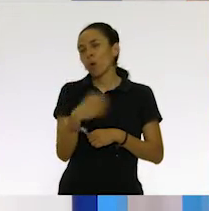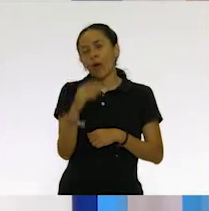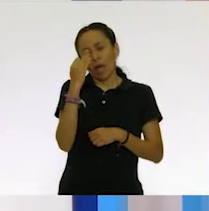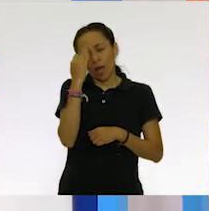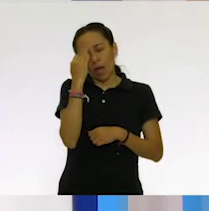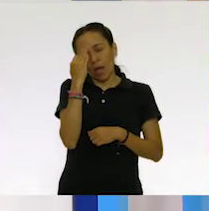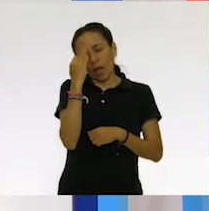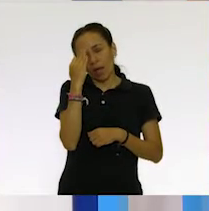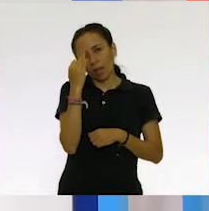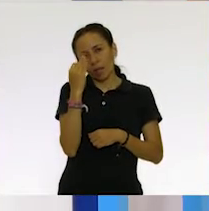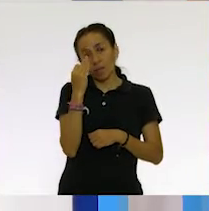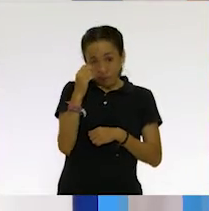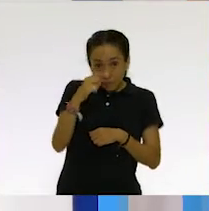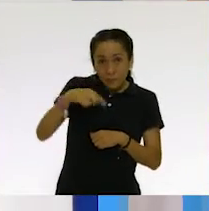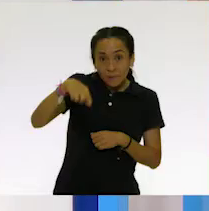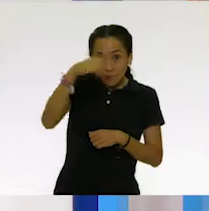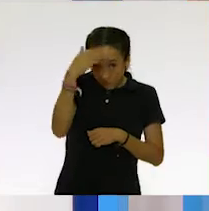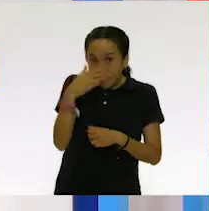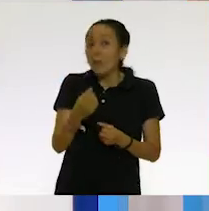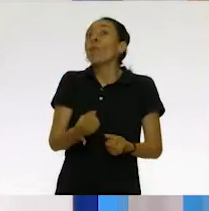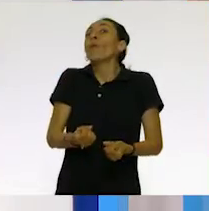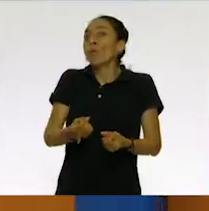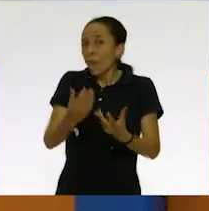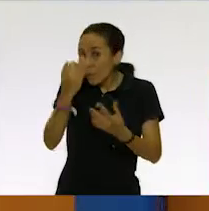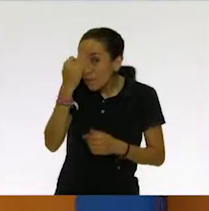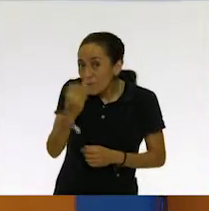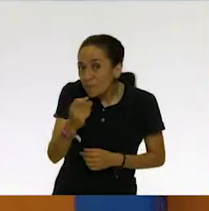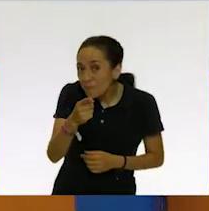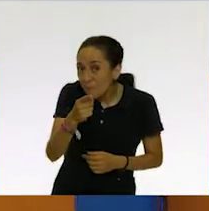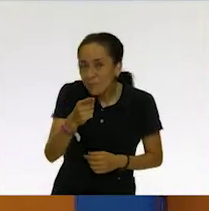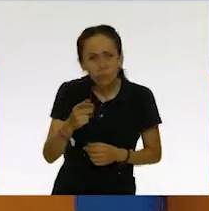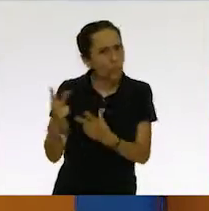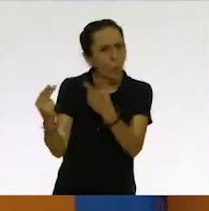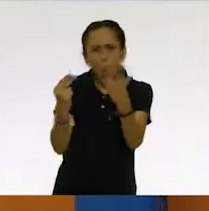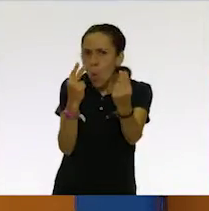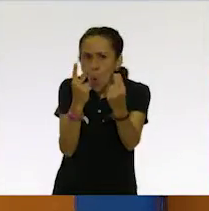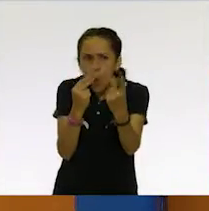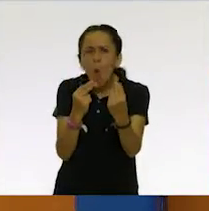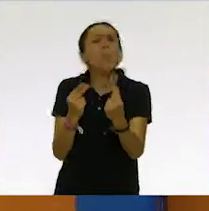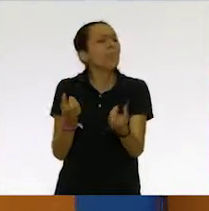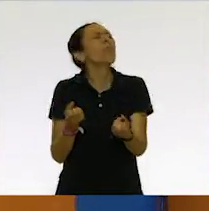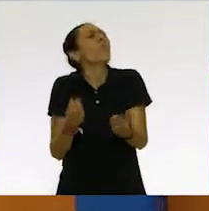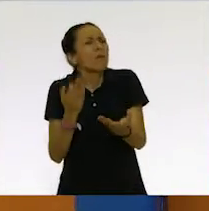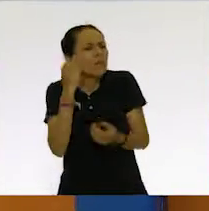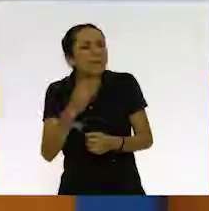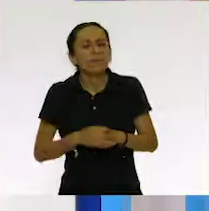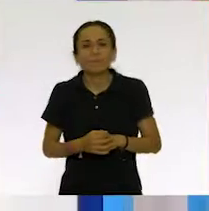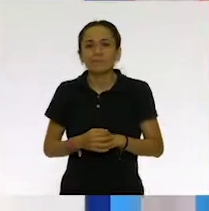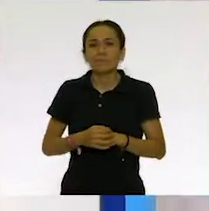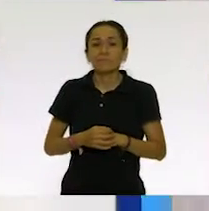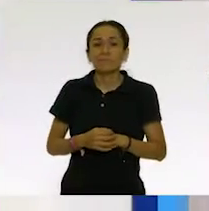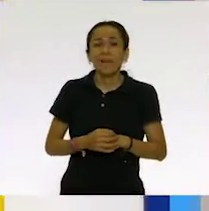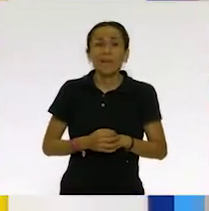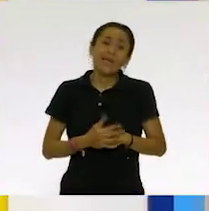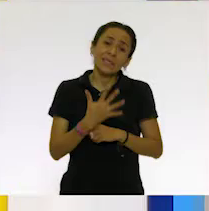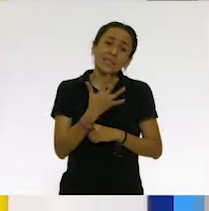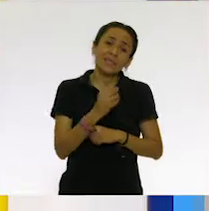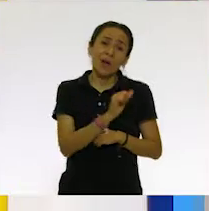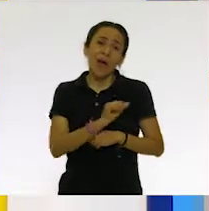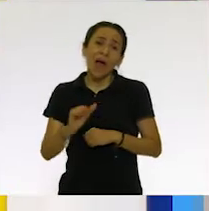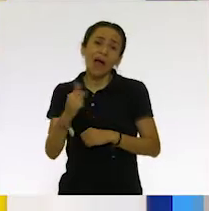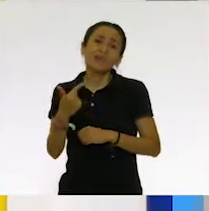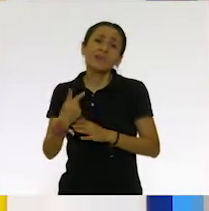niños? ¡No! ¿Cuánto, maestra Lili? De 5 a 7 meses. ¿Qué? ¡Guau!